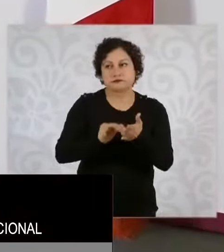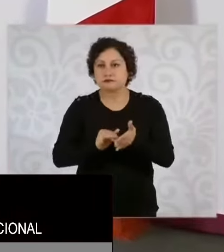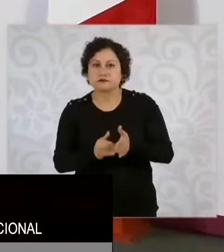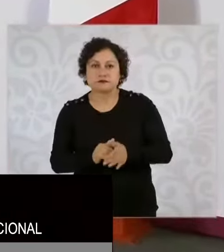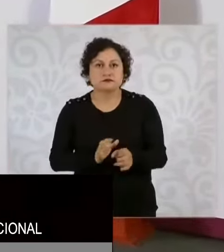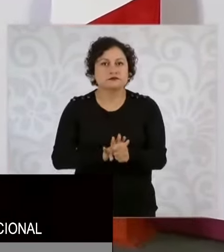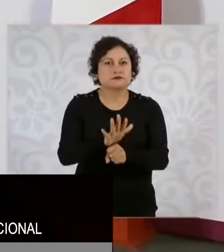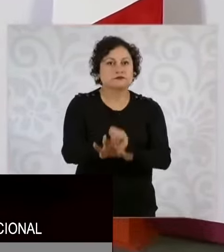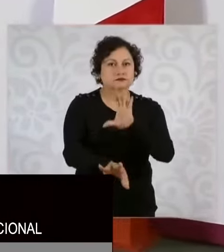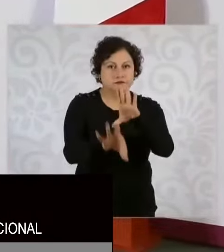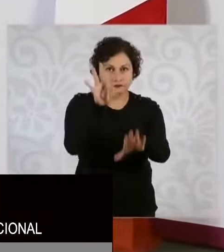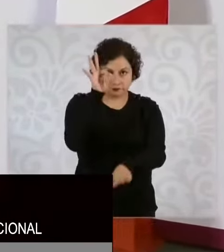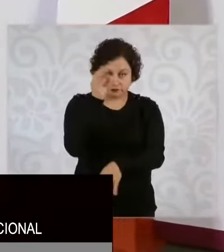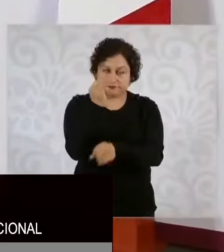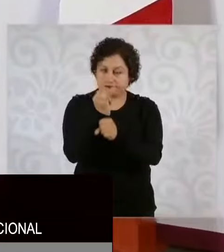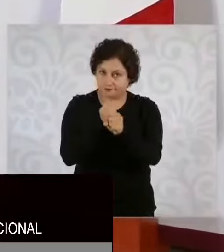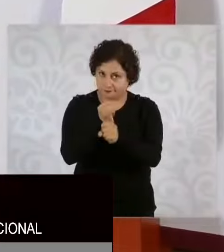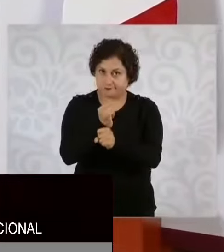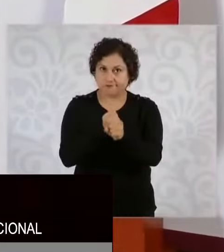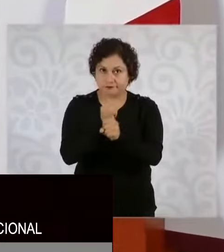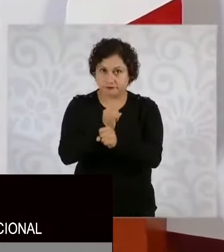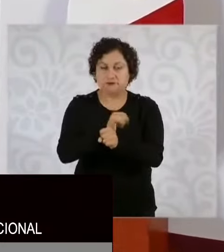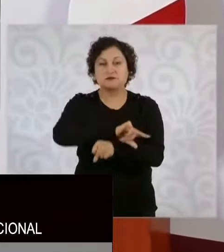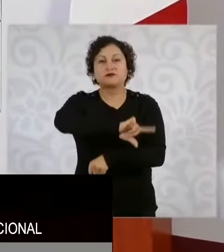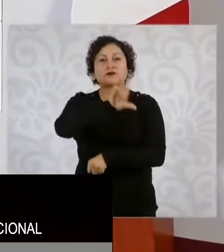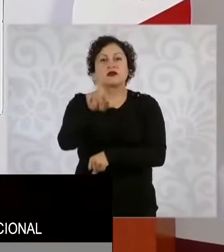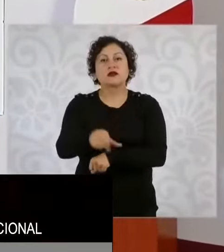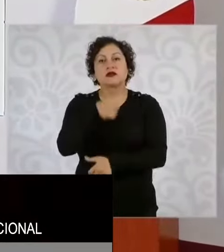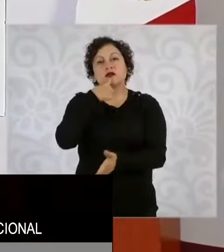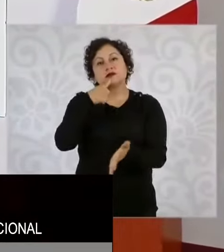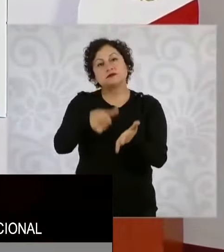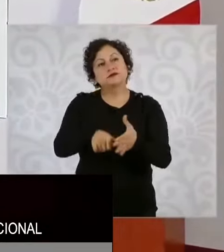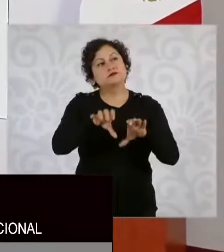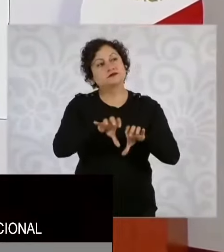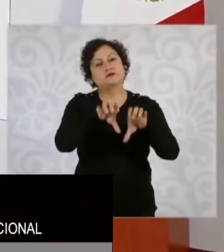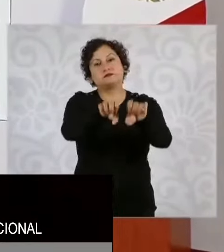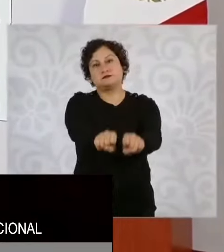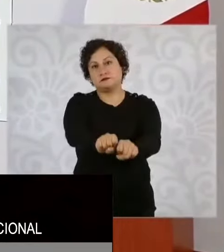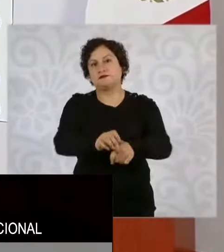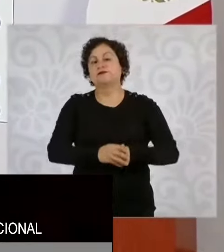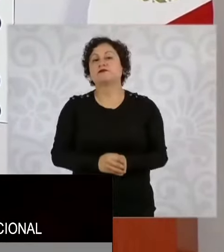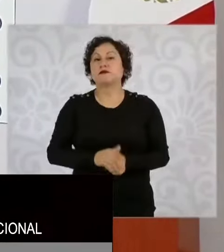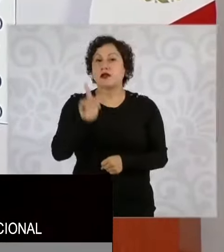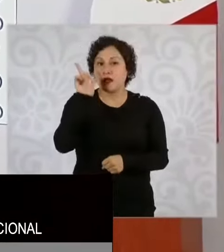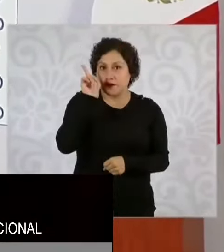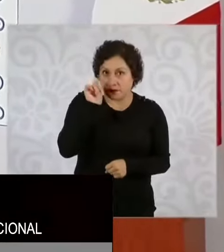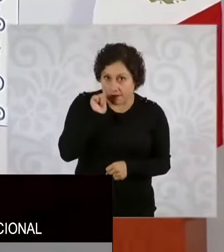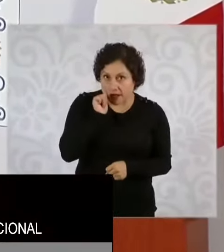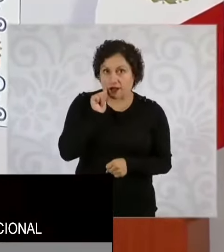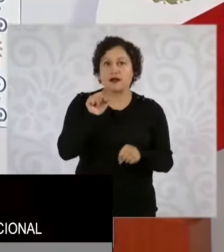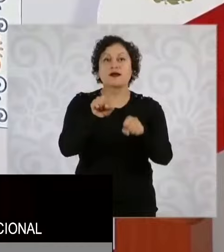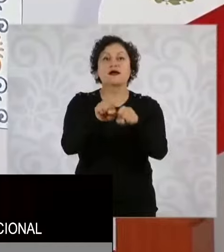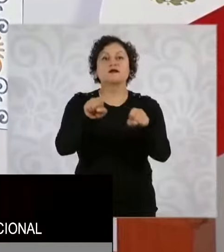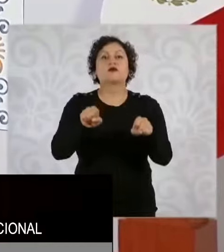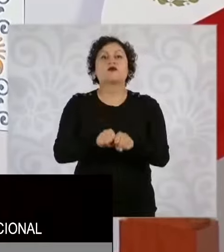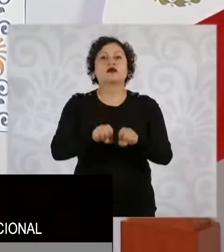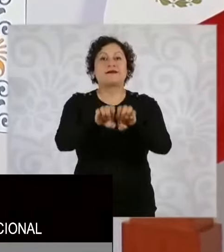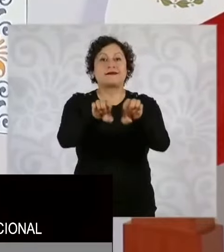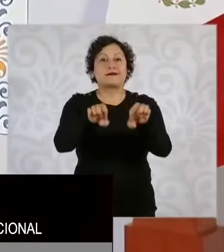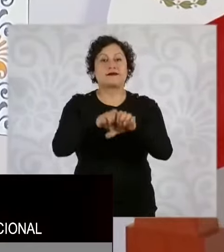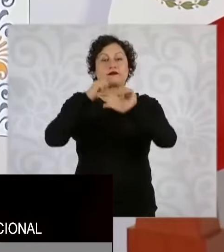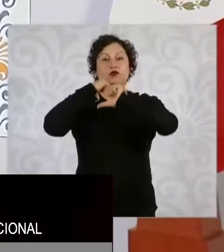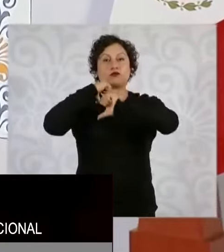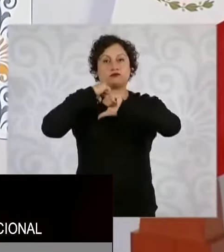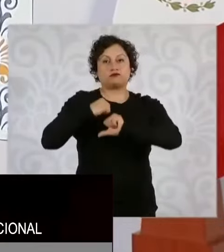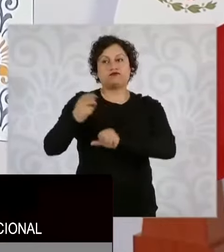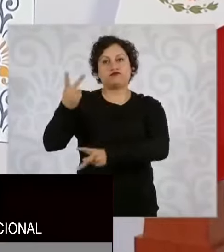la elección de jueces, magistrados y ministros. Lo que está pasando, Hamlet, exactamente. Sí, solo que